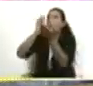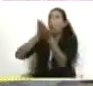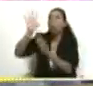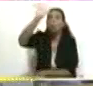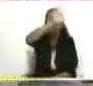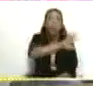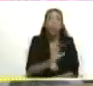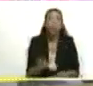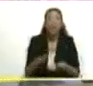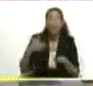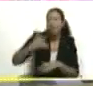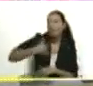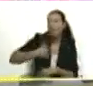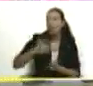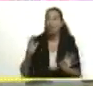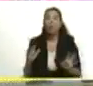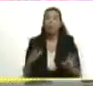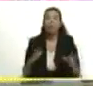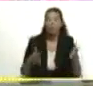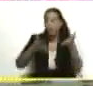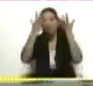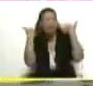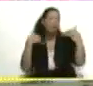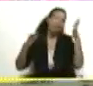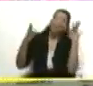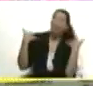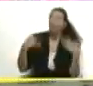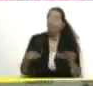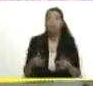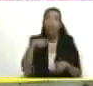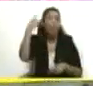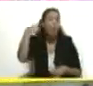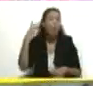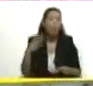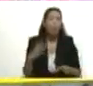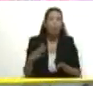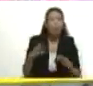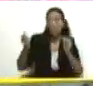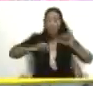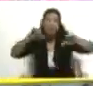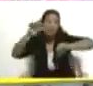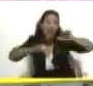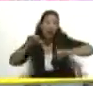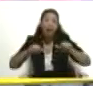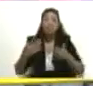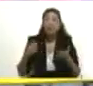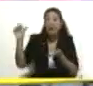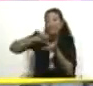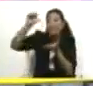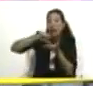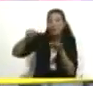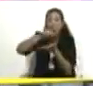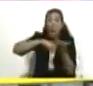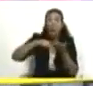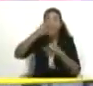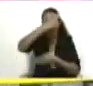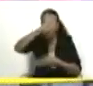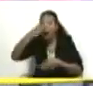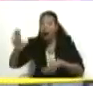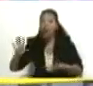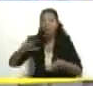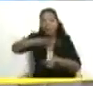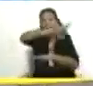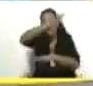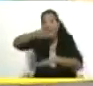Breakdown, rock, moviendo la melena y un poquito de salsa, la salsa que vino del Caribe que nos ayudó